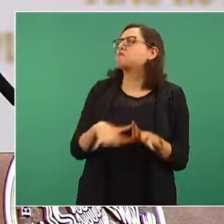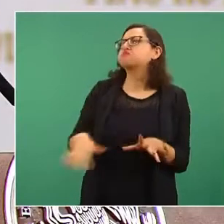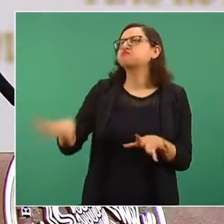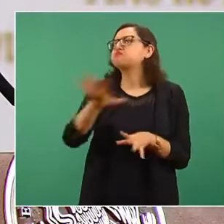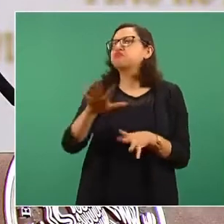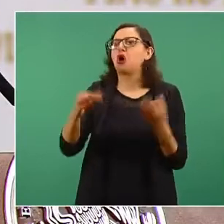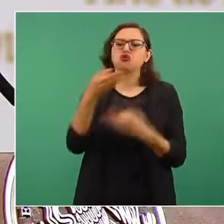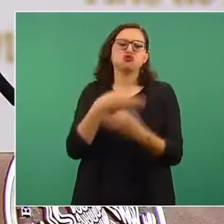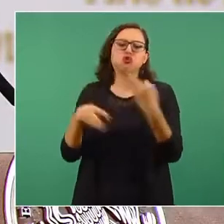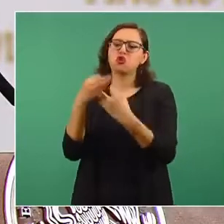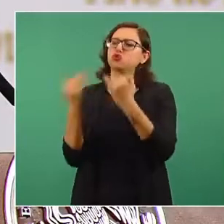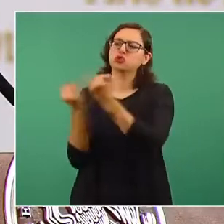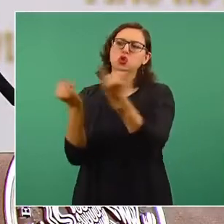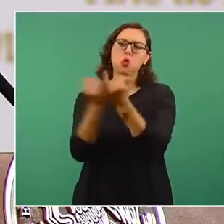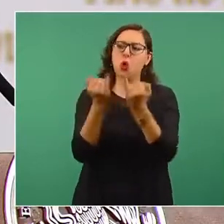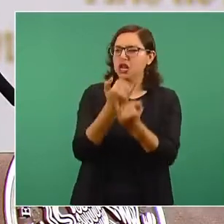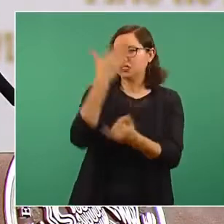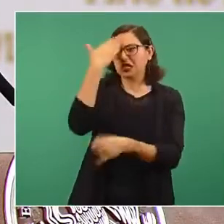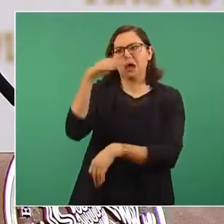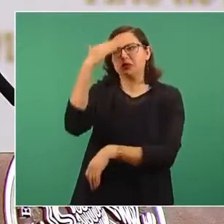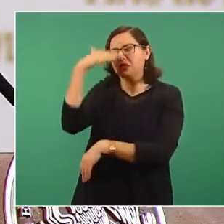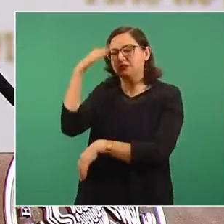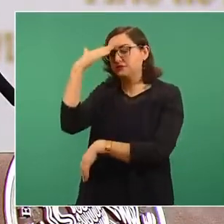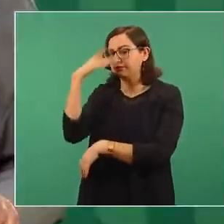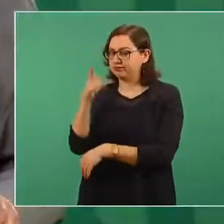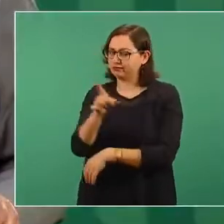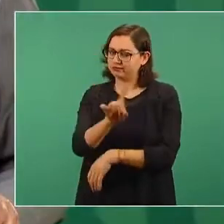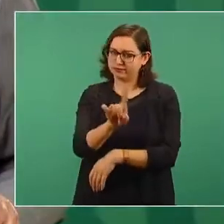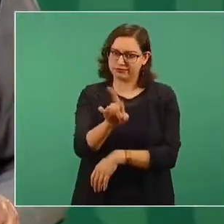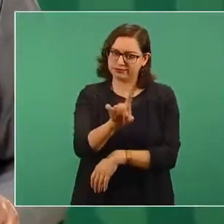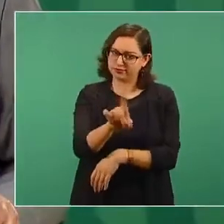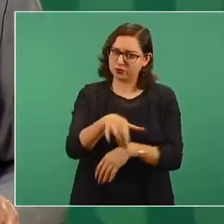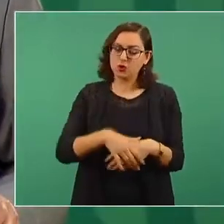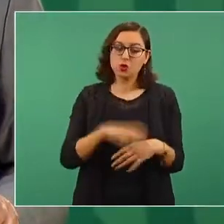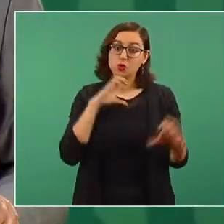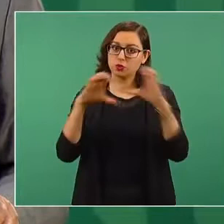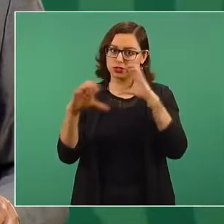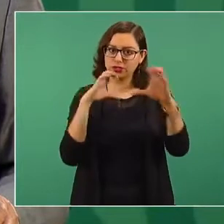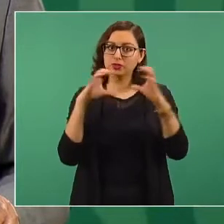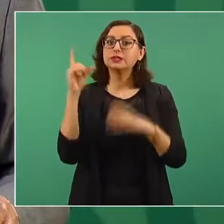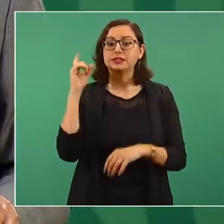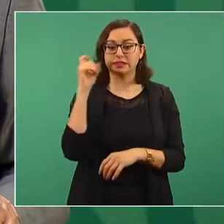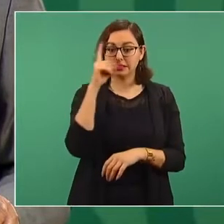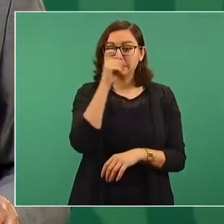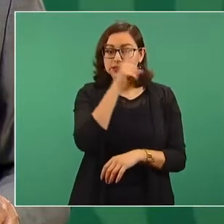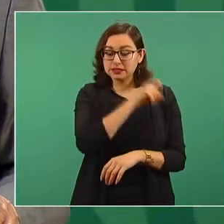de lo que se trata, pues no es así, la comunicación lleva tiempo.